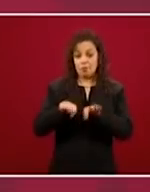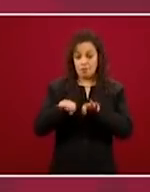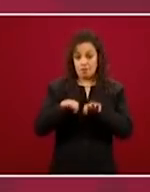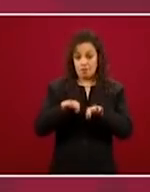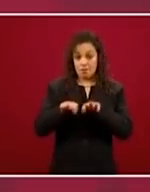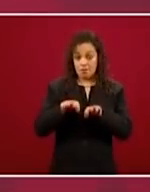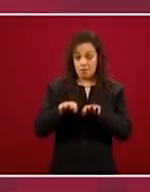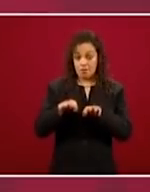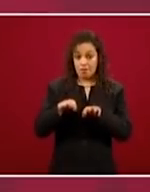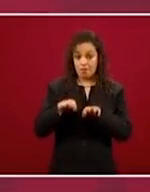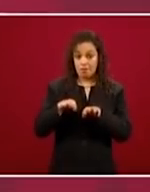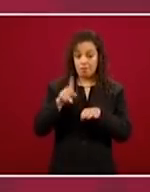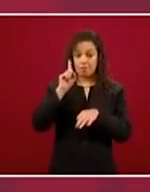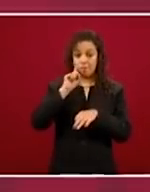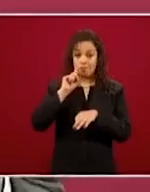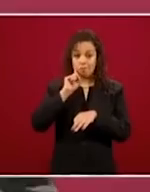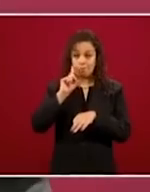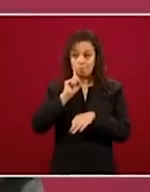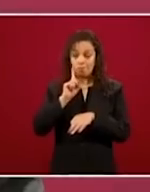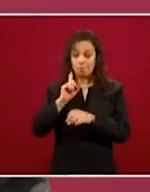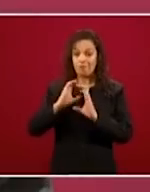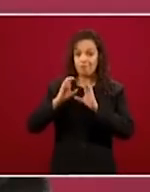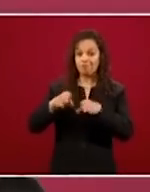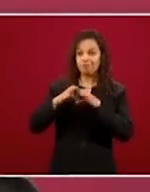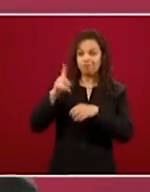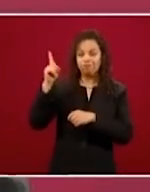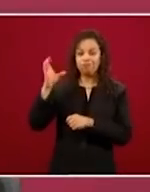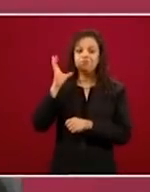candidatos fueran mujeres